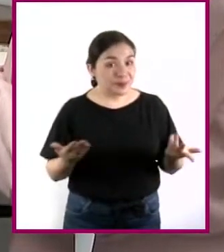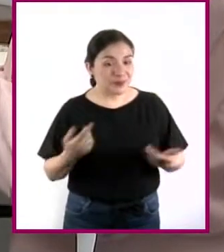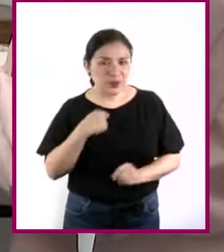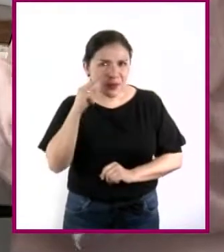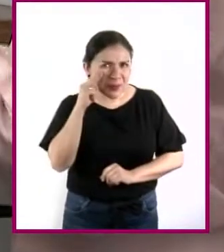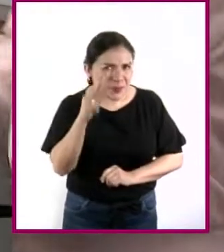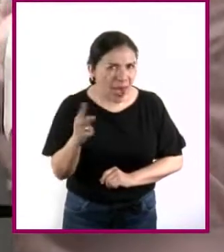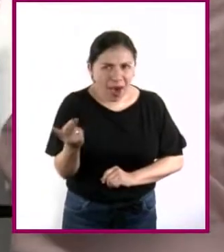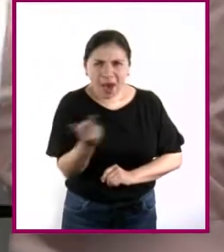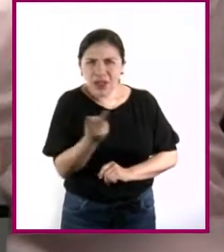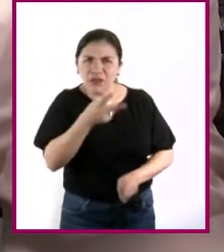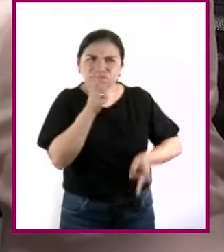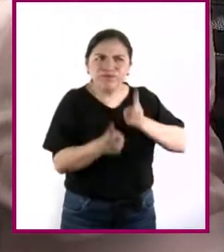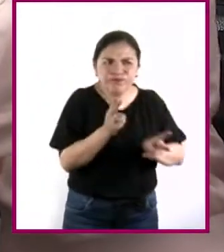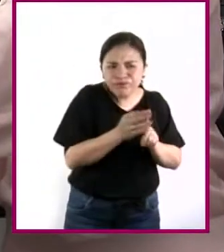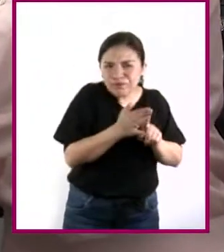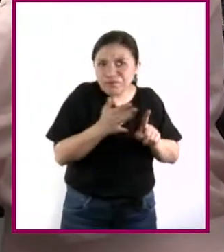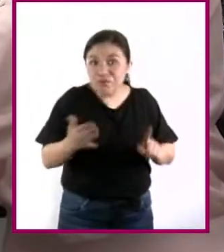Veo que están avanzando.